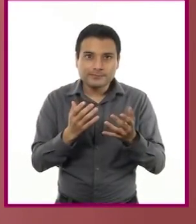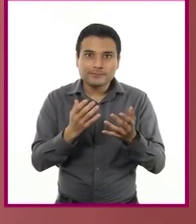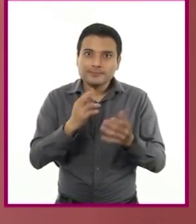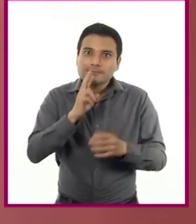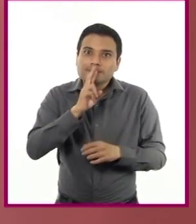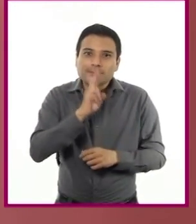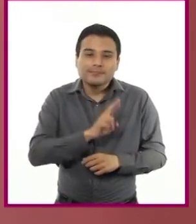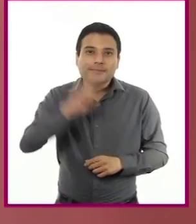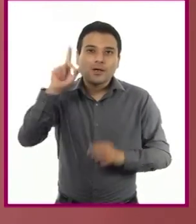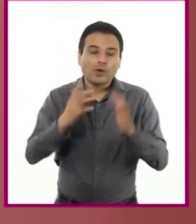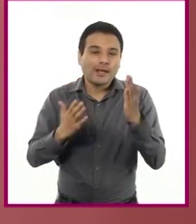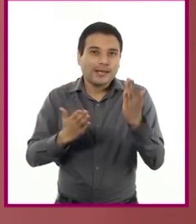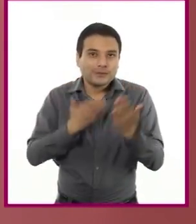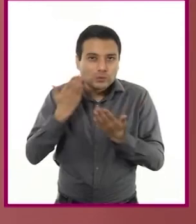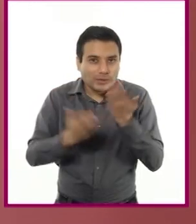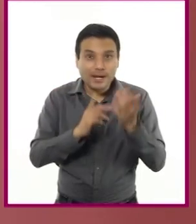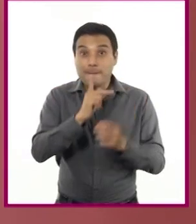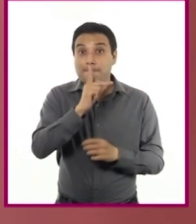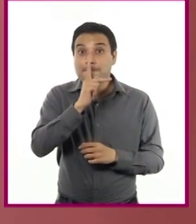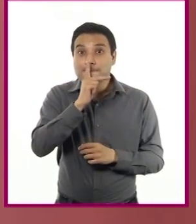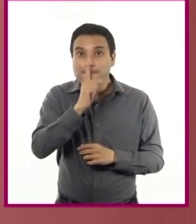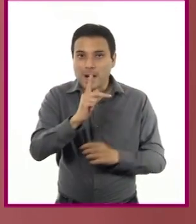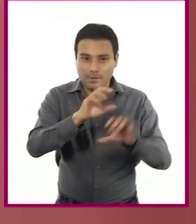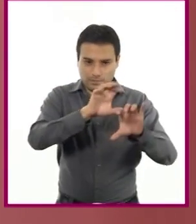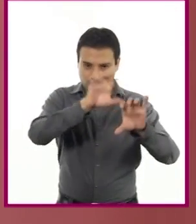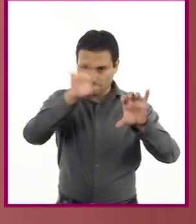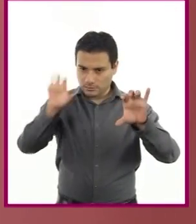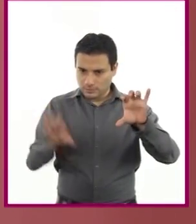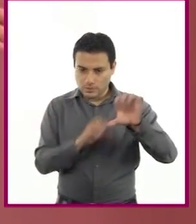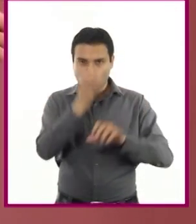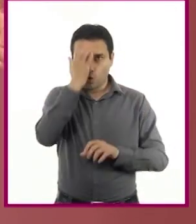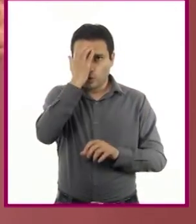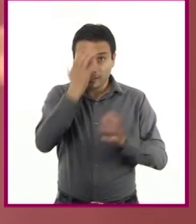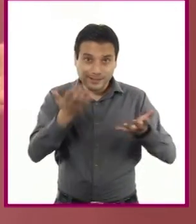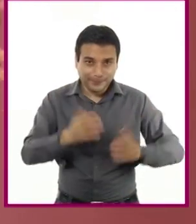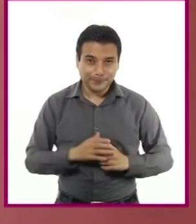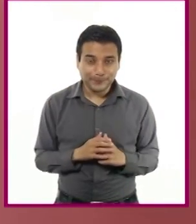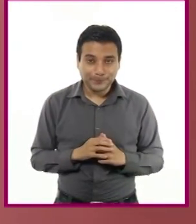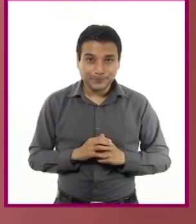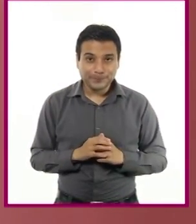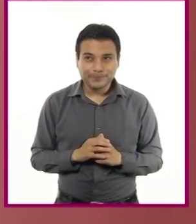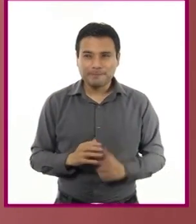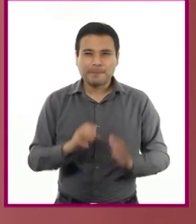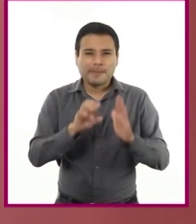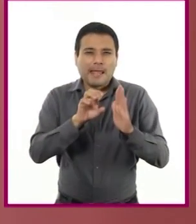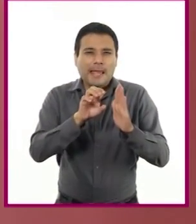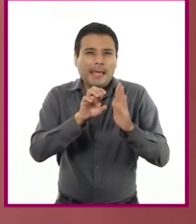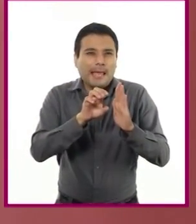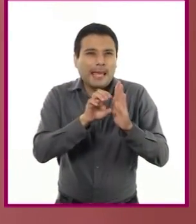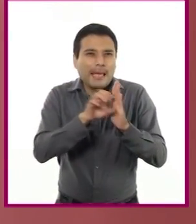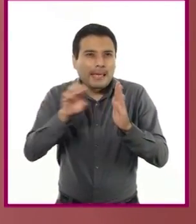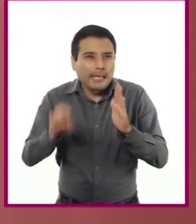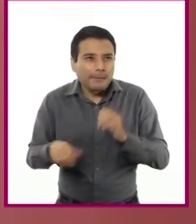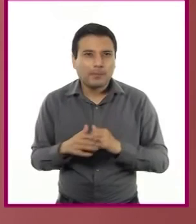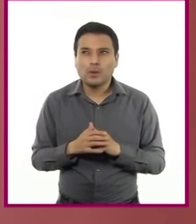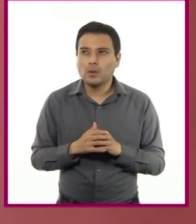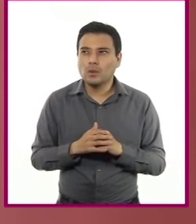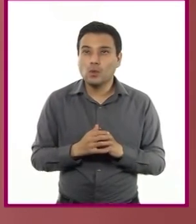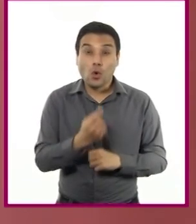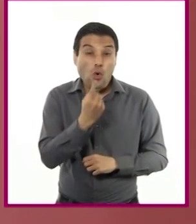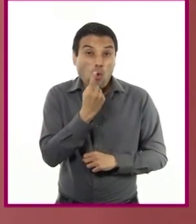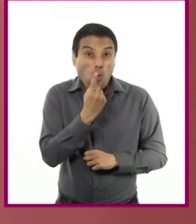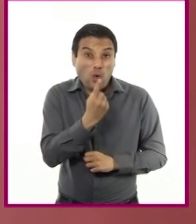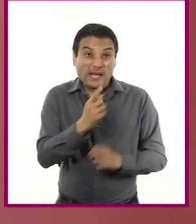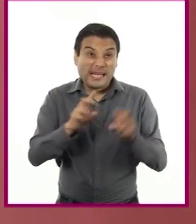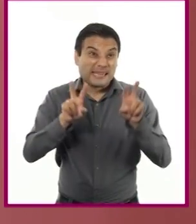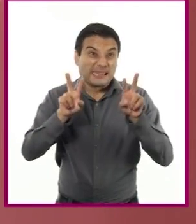los conceptos que se requieran revisar. Pero, ¿y si en lugar de un tema como el agua necesito hacer un